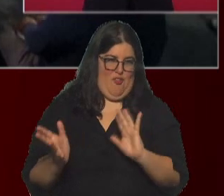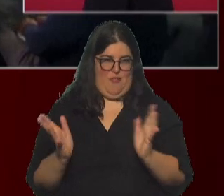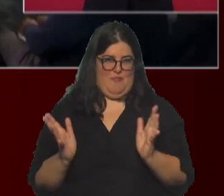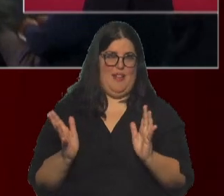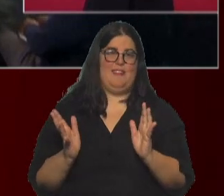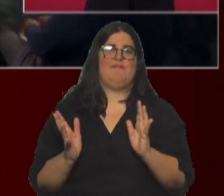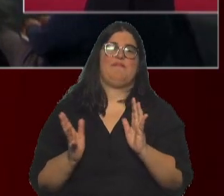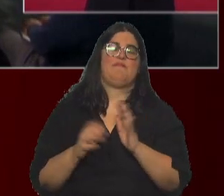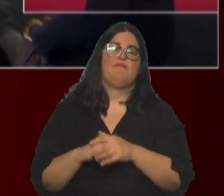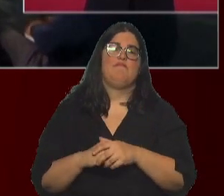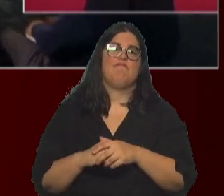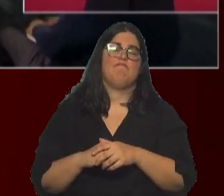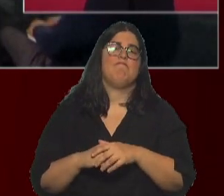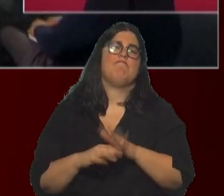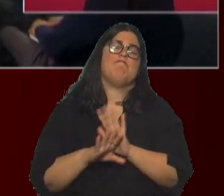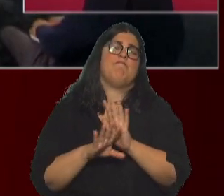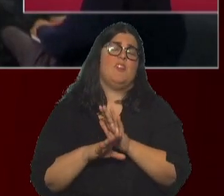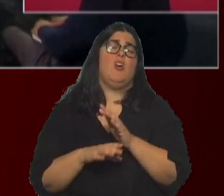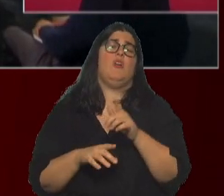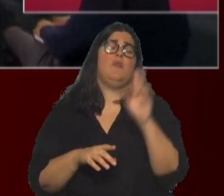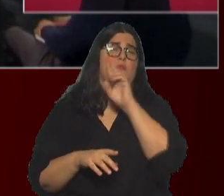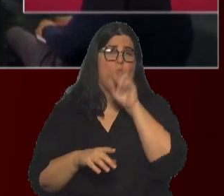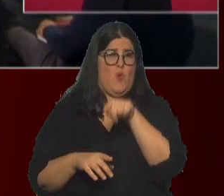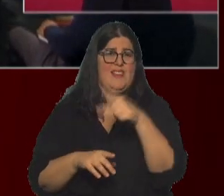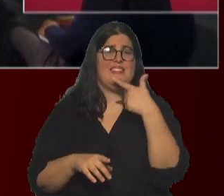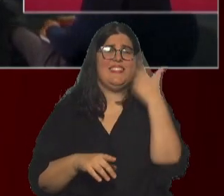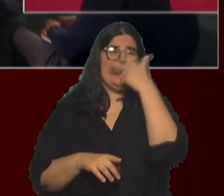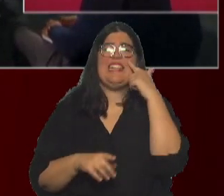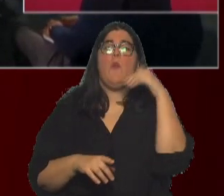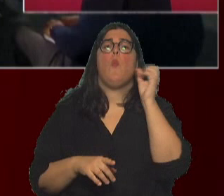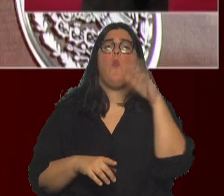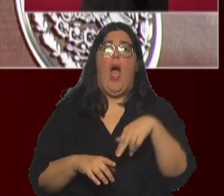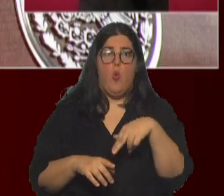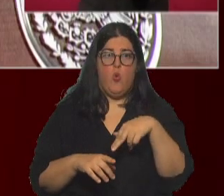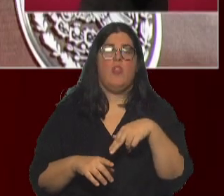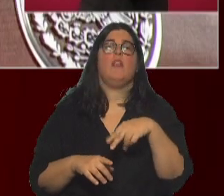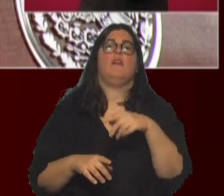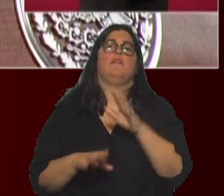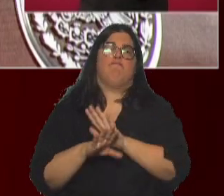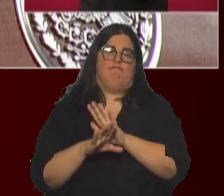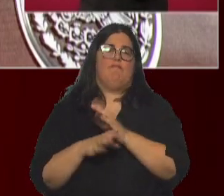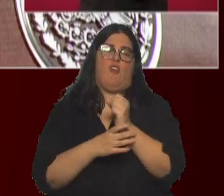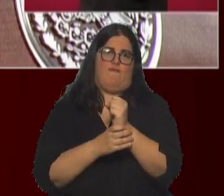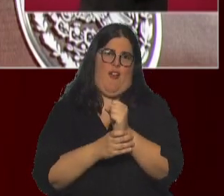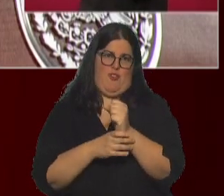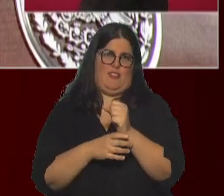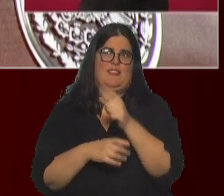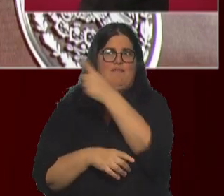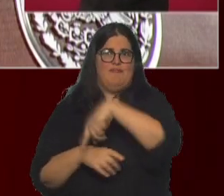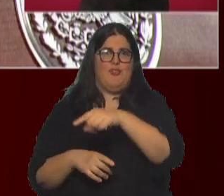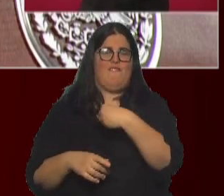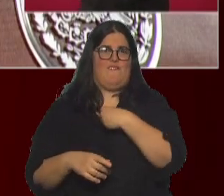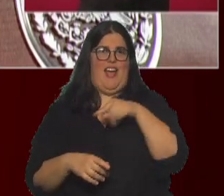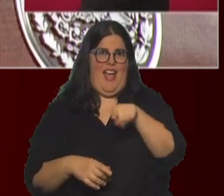el favoritismo que tenía Sheinbaum dentro de la estructura de Morena, porque se la considera más continuidad de AMLO que Ebrard por